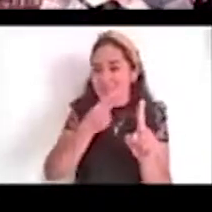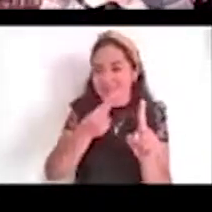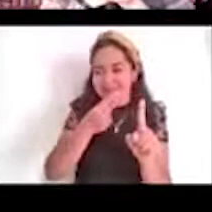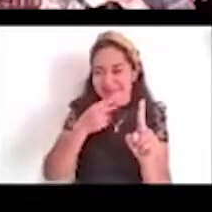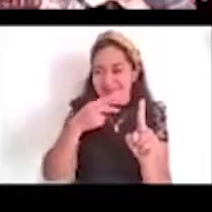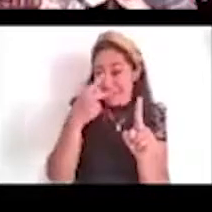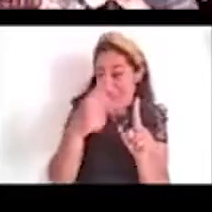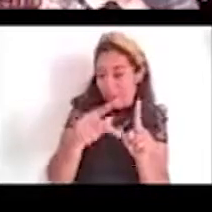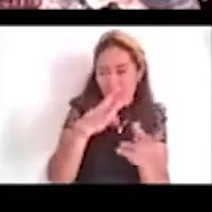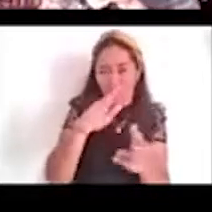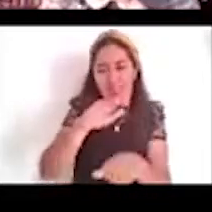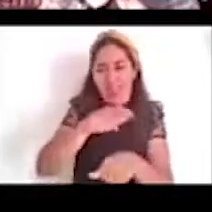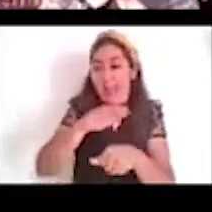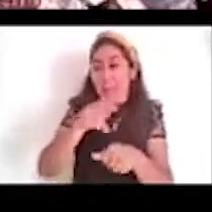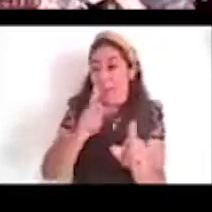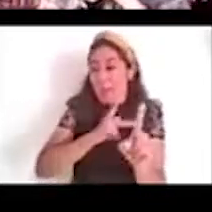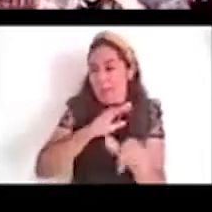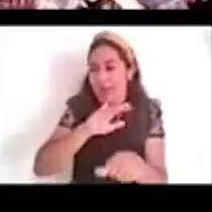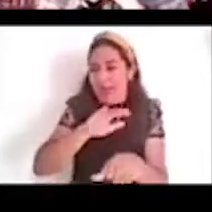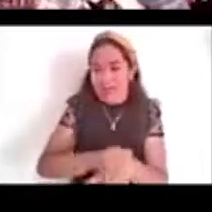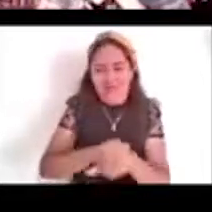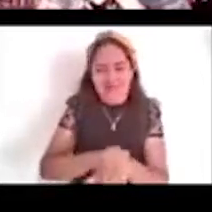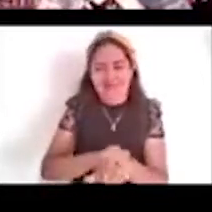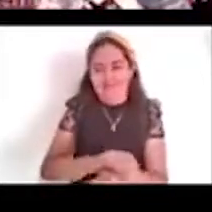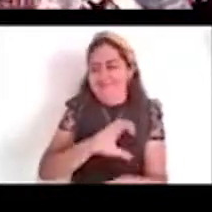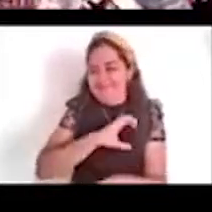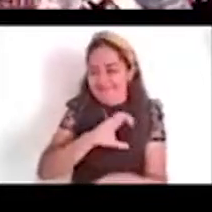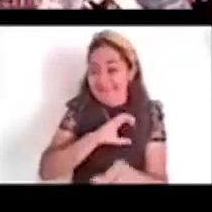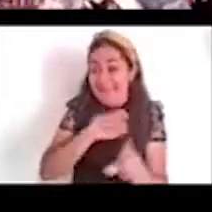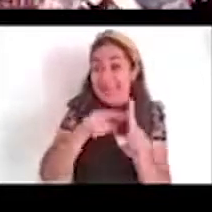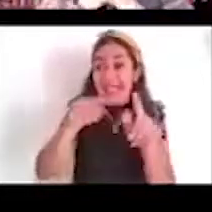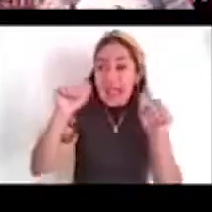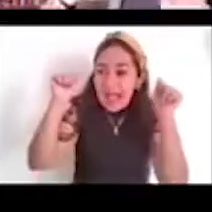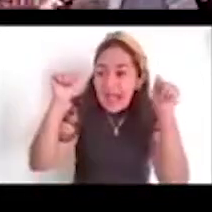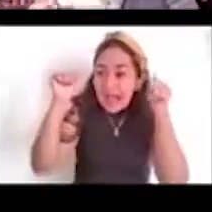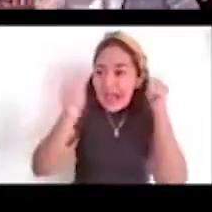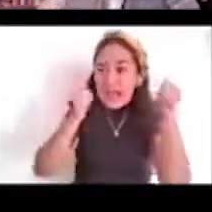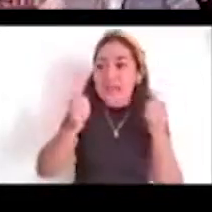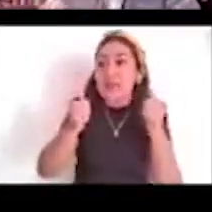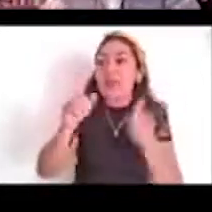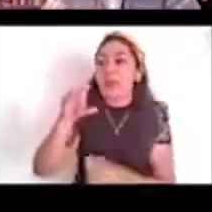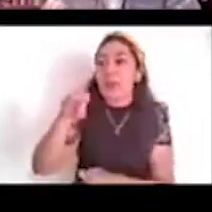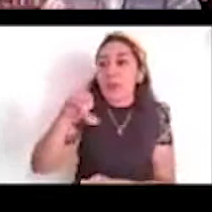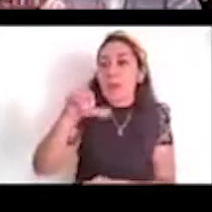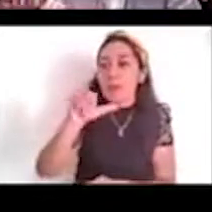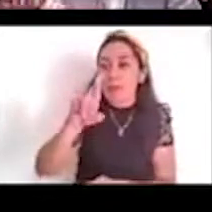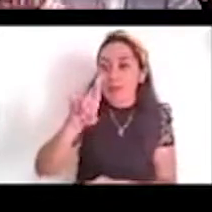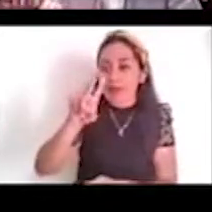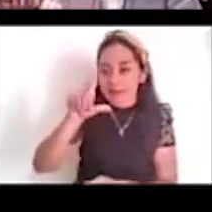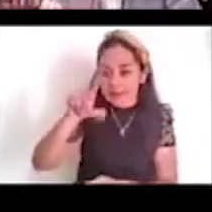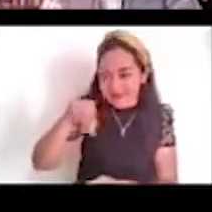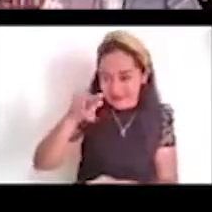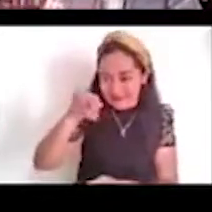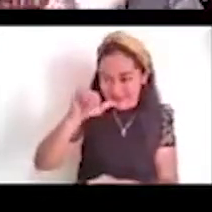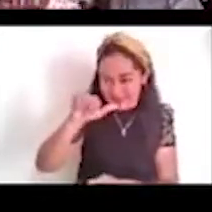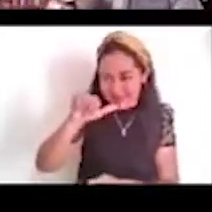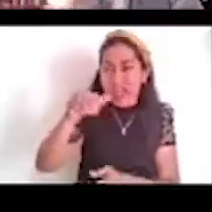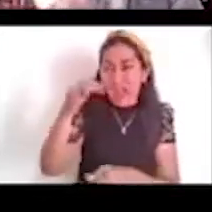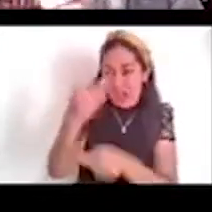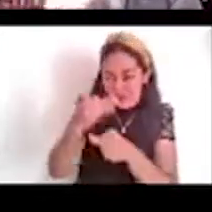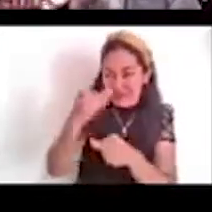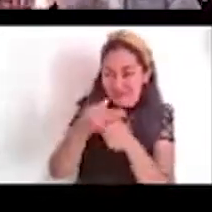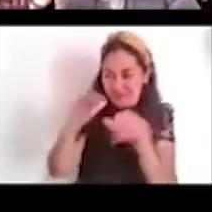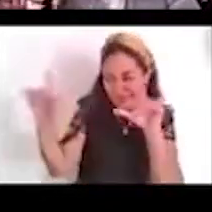muy querido, apreciado, entrañable, del arquitecto Marquina, de quien vamos a ver algunas imágenes ahora, y quien se